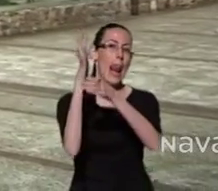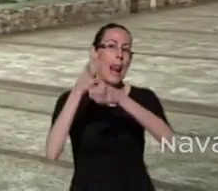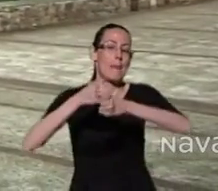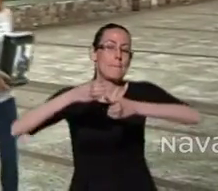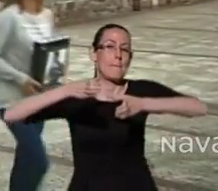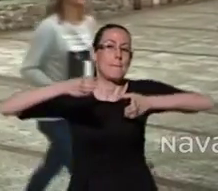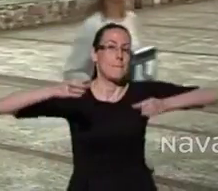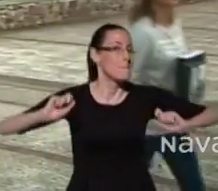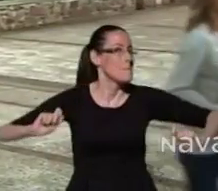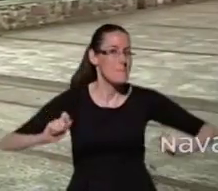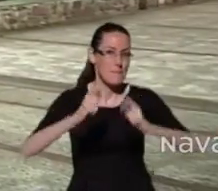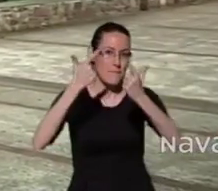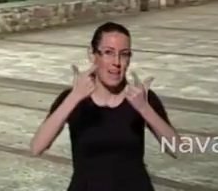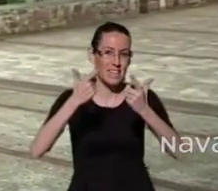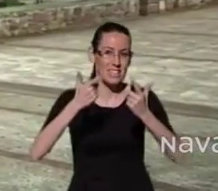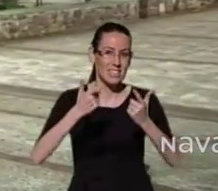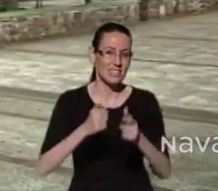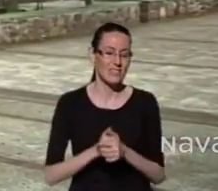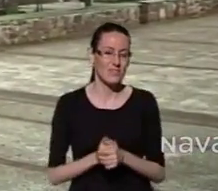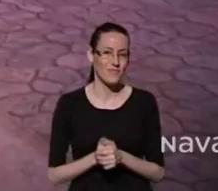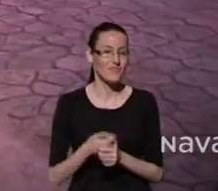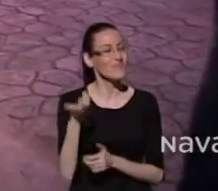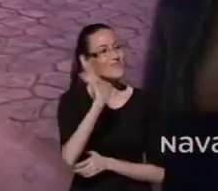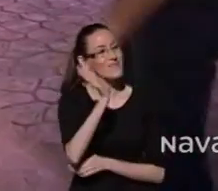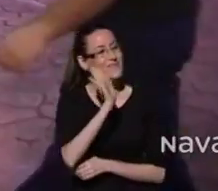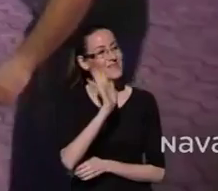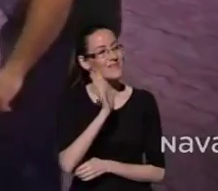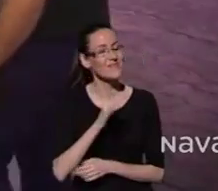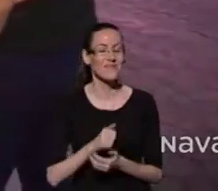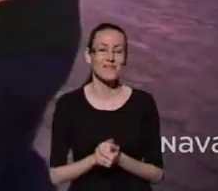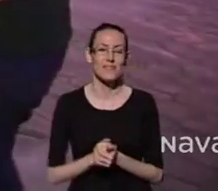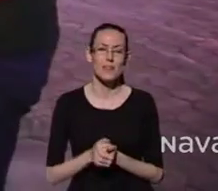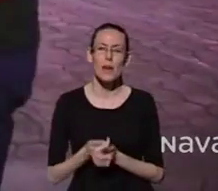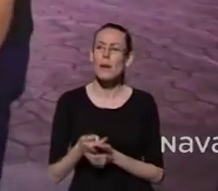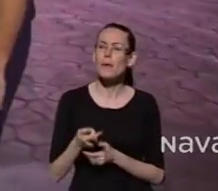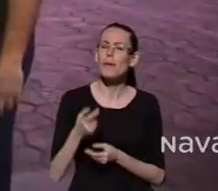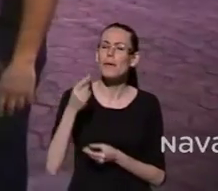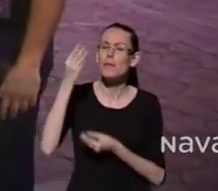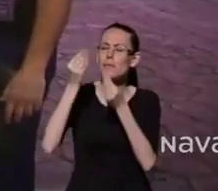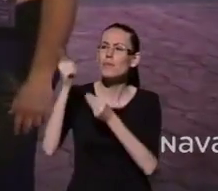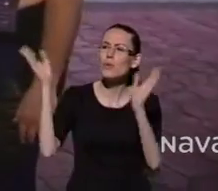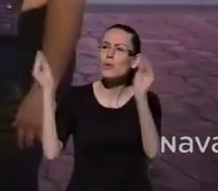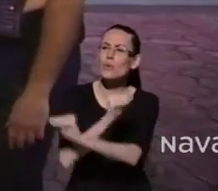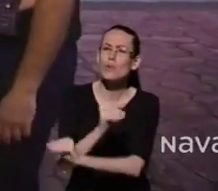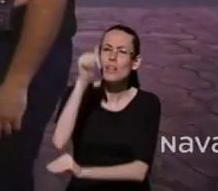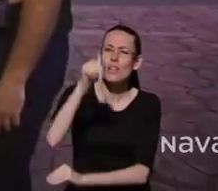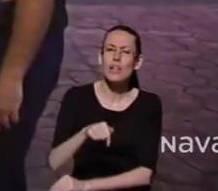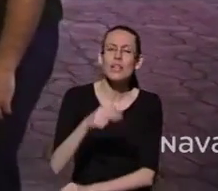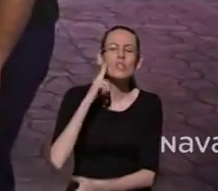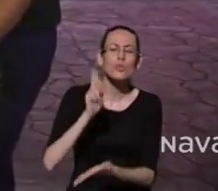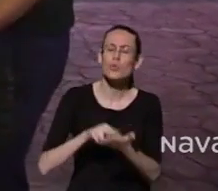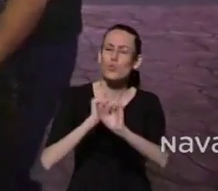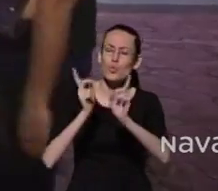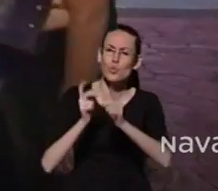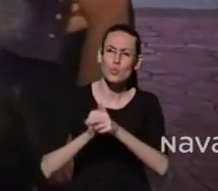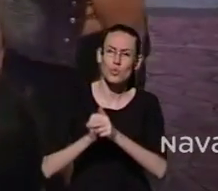libros, ¿eh? Vale. Adiós. Que los disfrutes. Oye, perdona, creo que te has confundido, ¿eh? Que esto no es un banco, ¿eh? ¿Cómo que no?